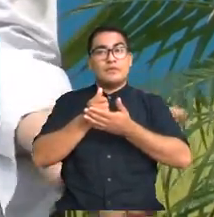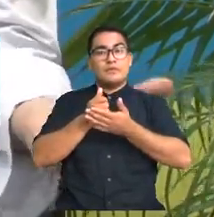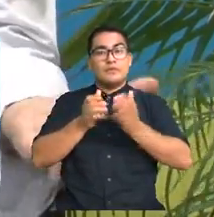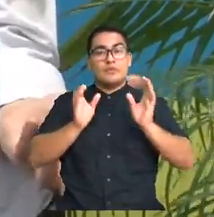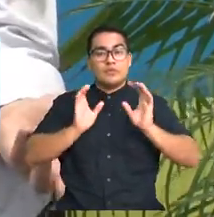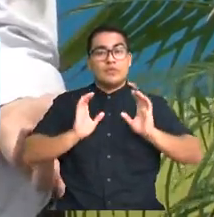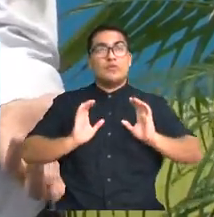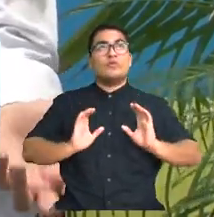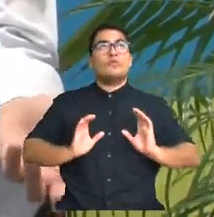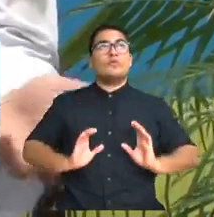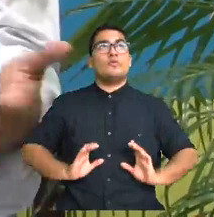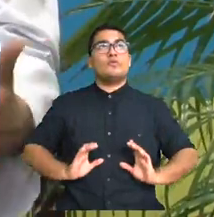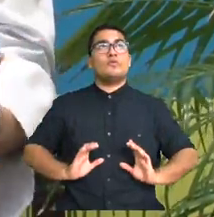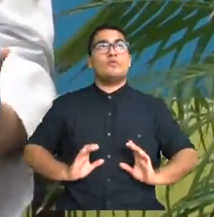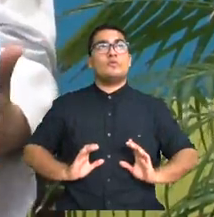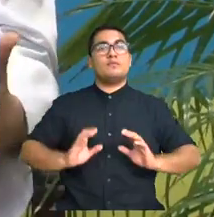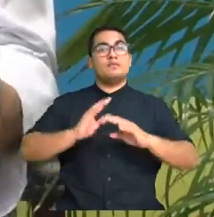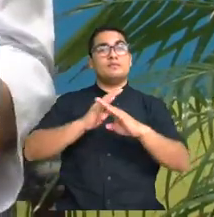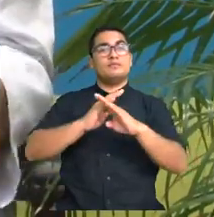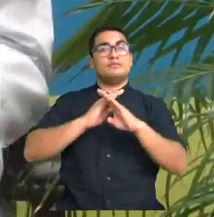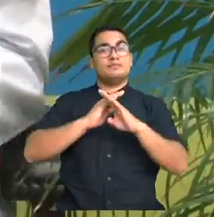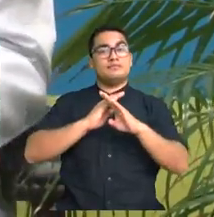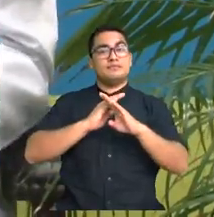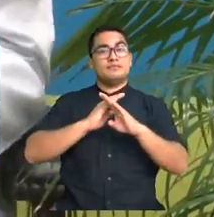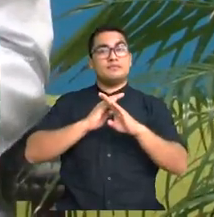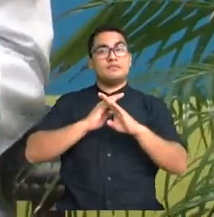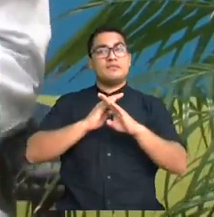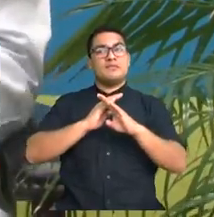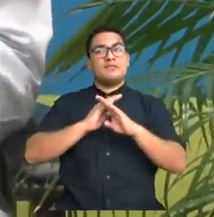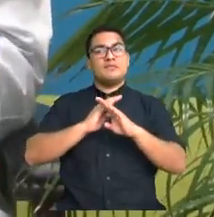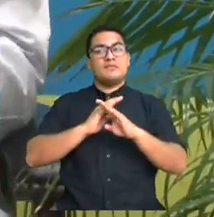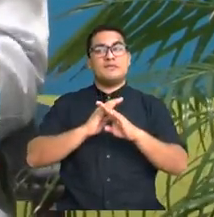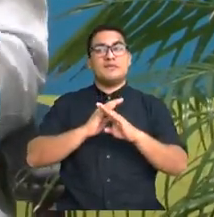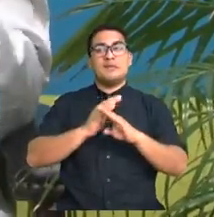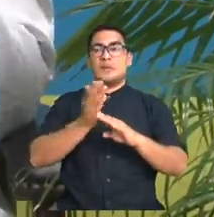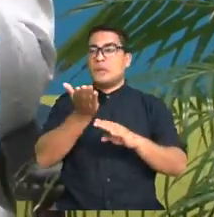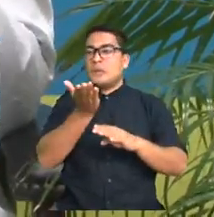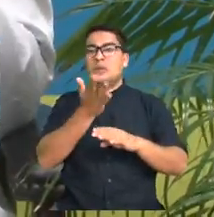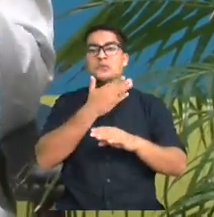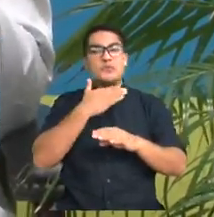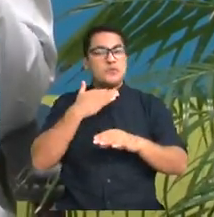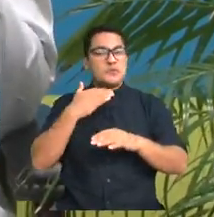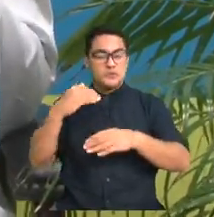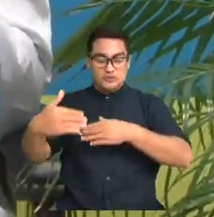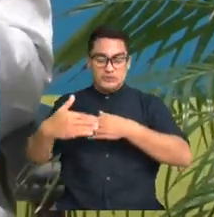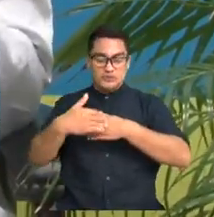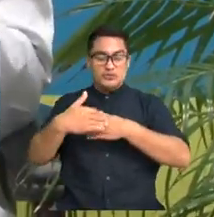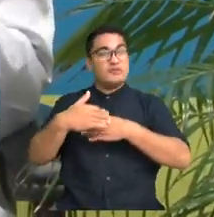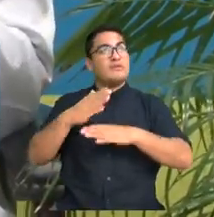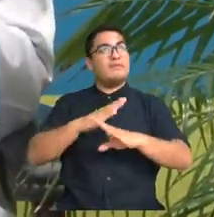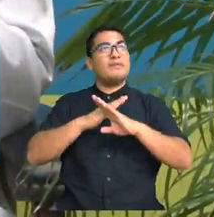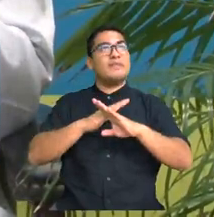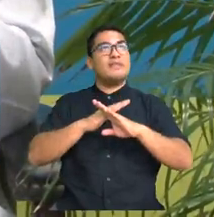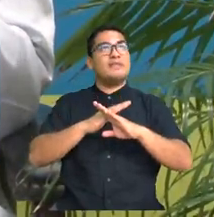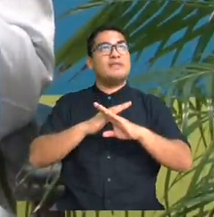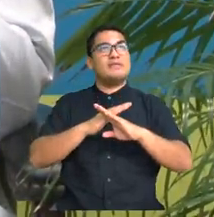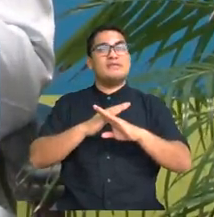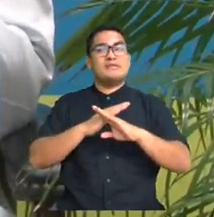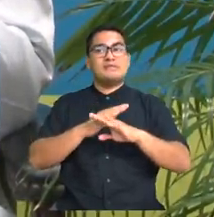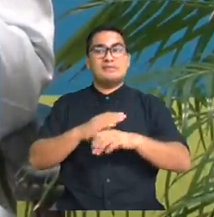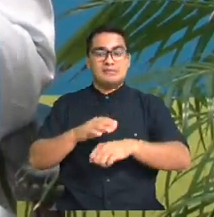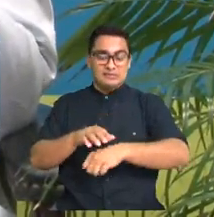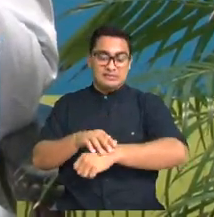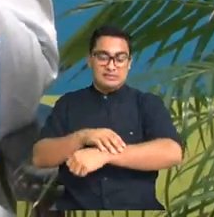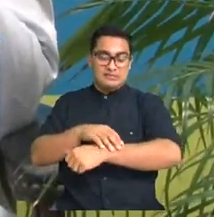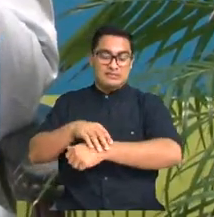interno lejos del ambiente externo, que está que tiene muchos virus, bacterias. Entonces esa barrera la tenemos que mantener lo